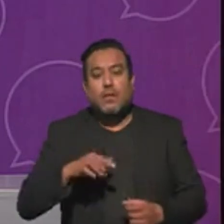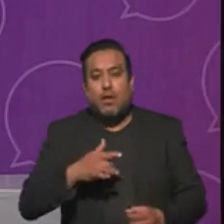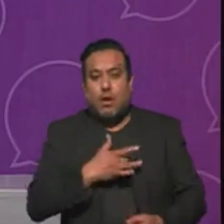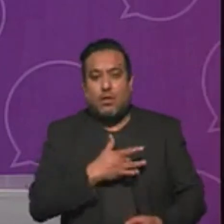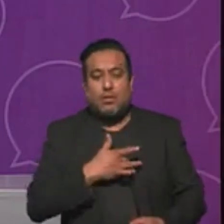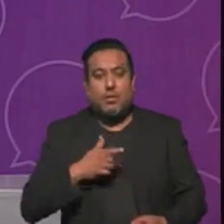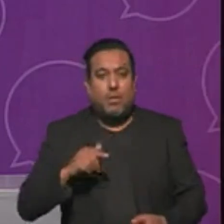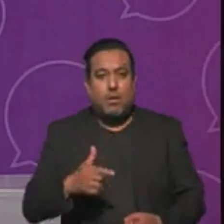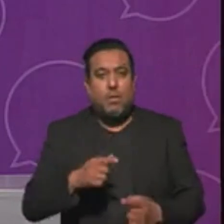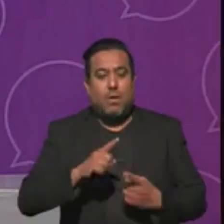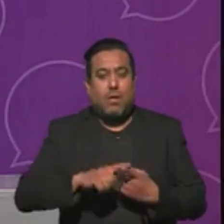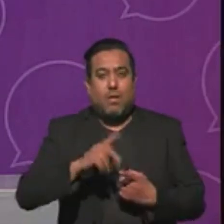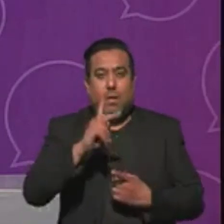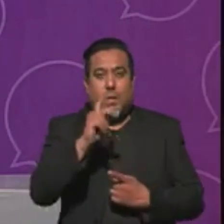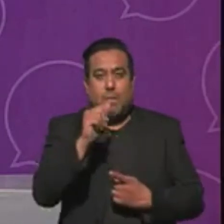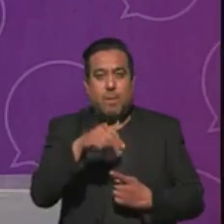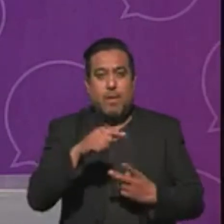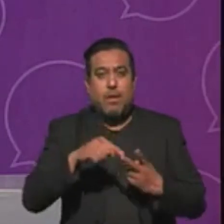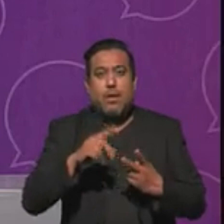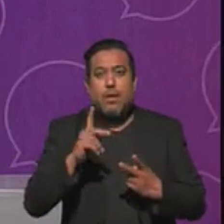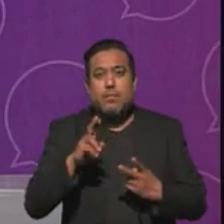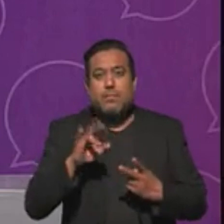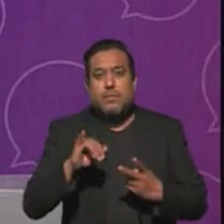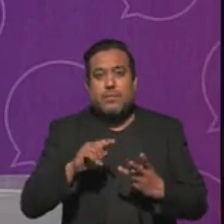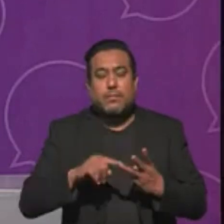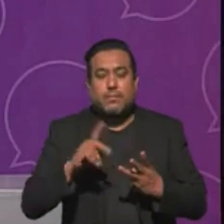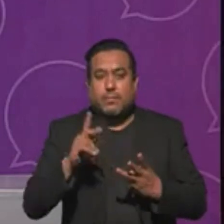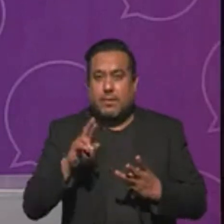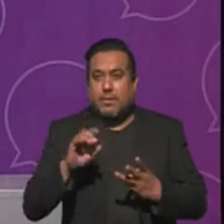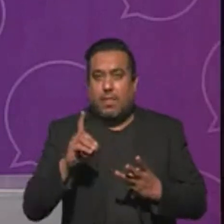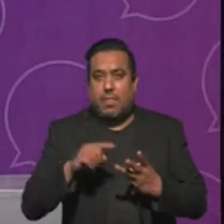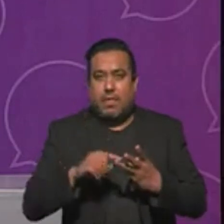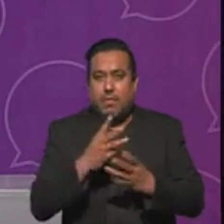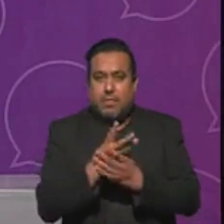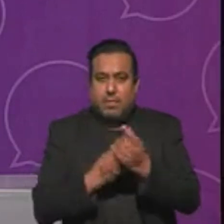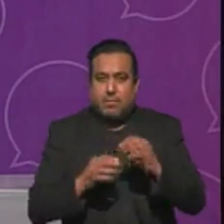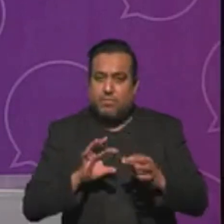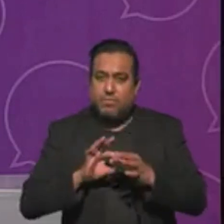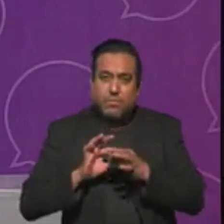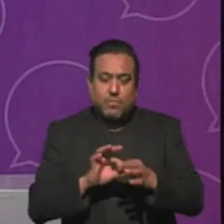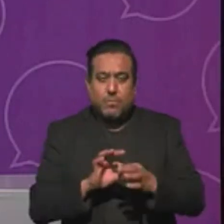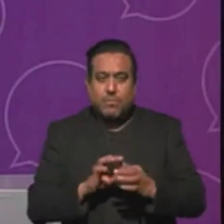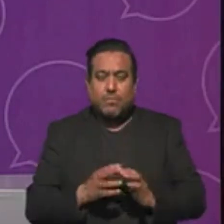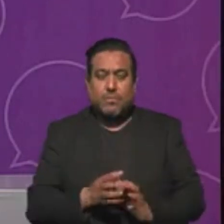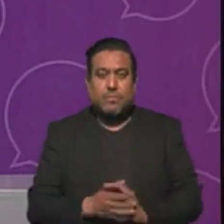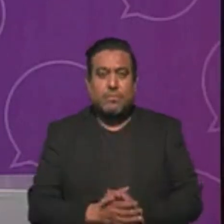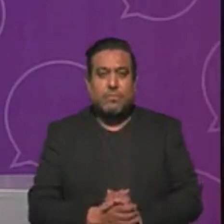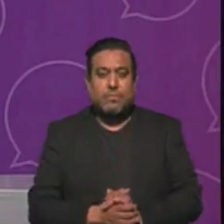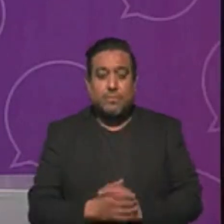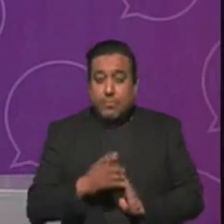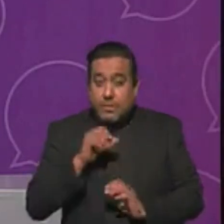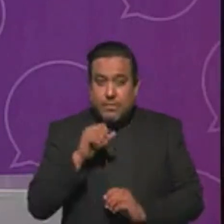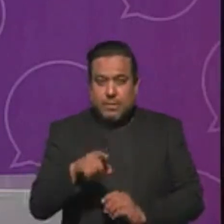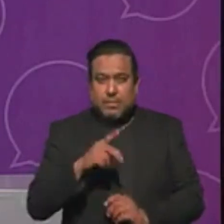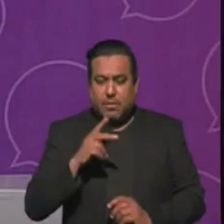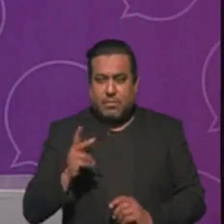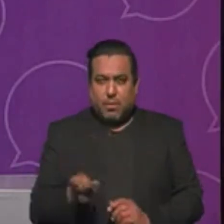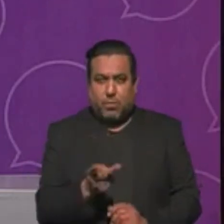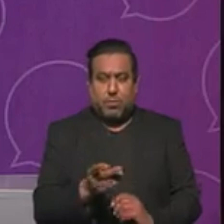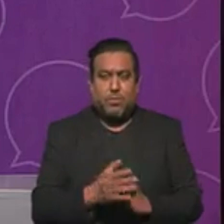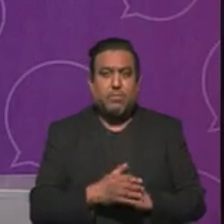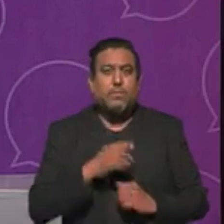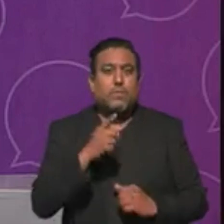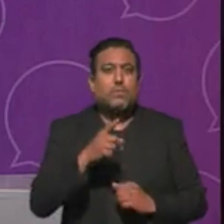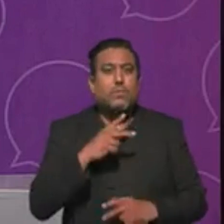que integra el partido Acción Nacional partido revolucionario institucional y el partido de la Revolución democrática Le repito la pregunta cómo